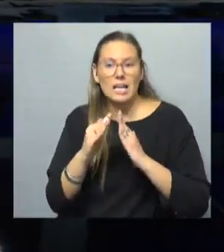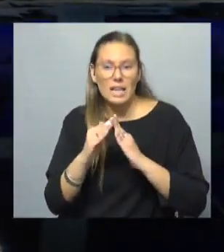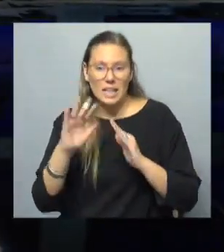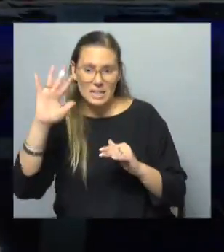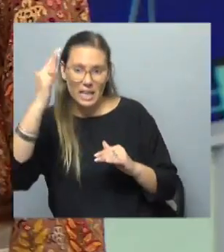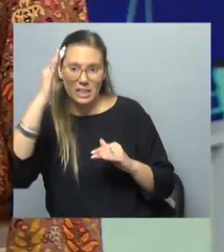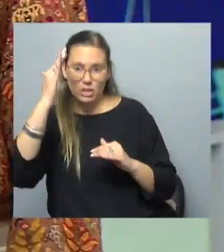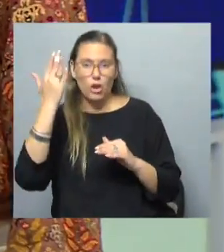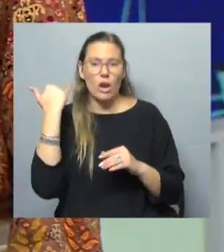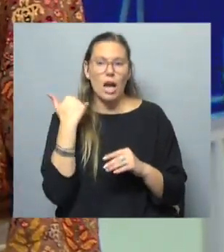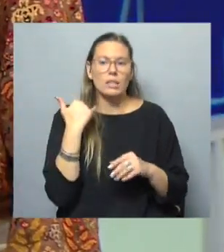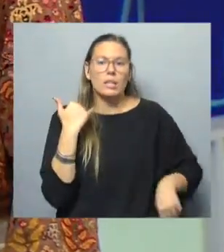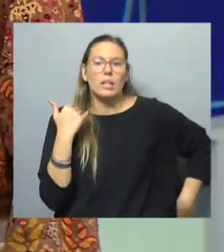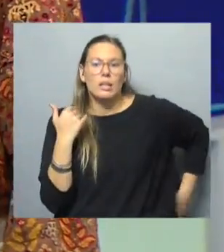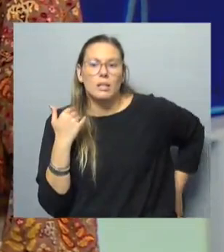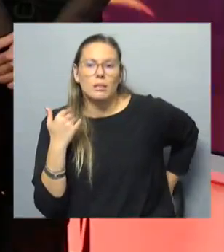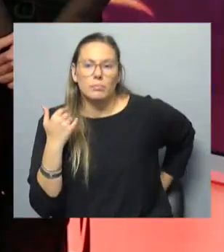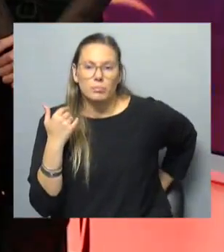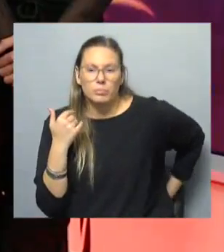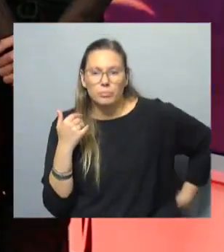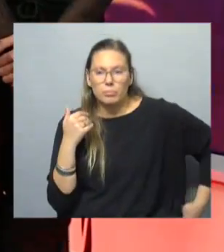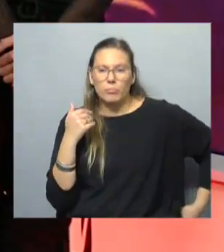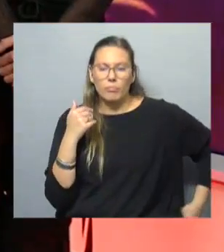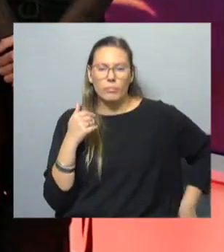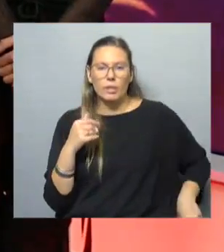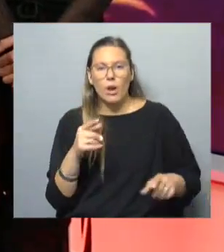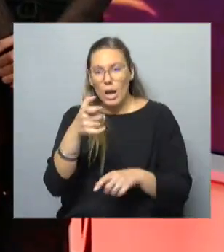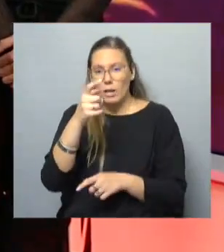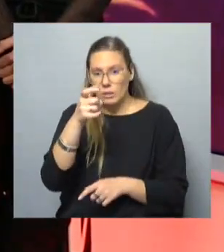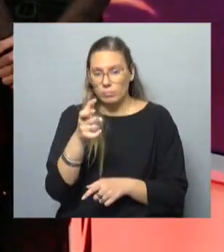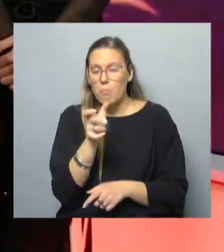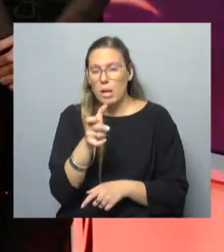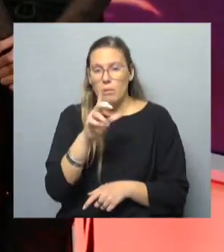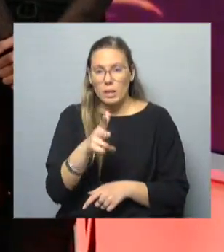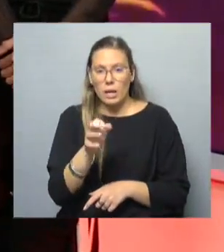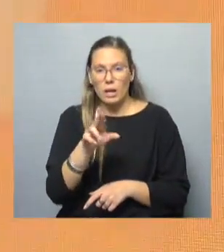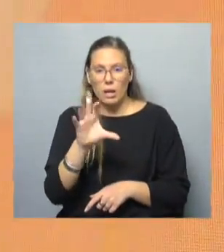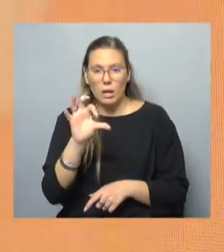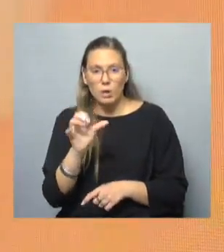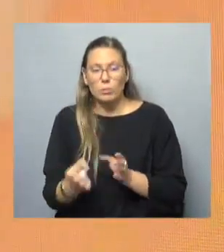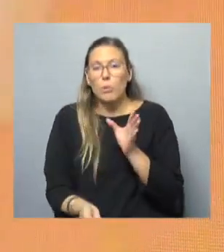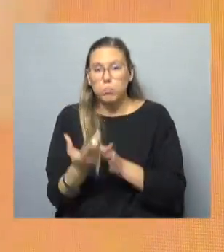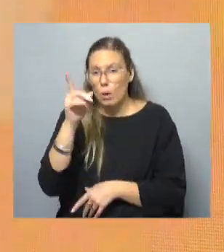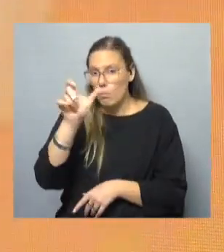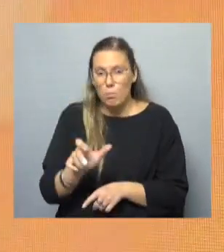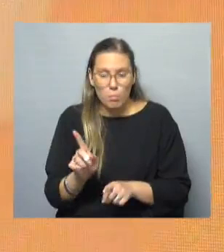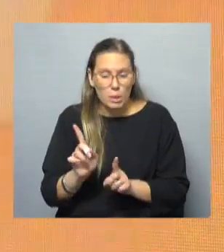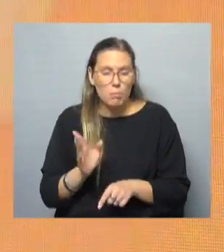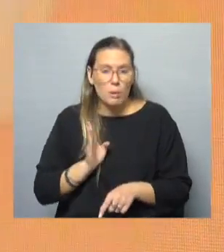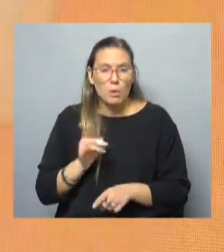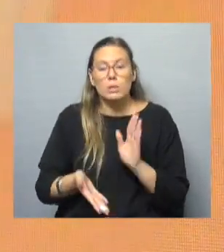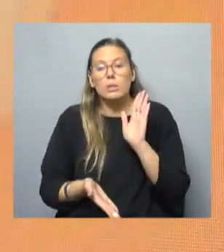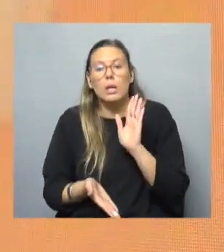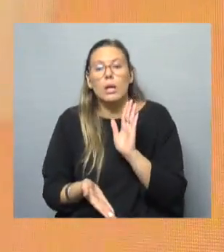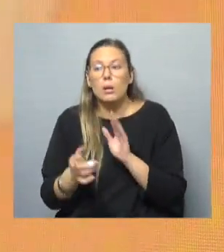interior, cuando hablábamos fuera de cámara. Varias casas. House, o sea, el término House nace mismo también por Crystal, que fue donde cuando ella se fue a